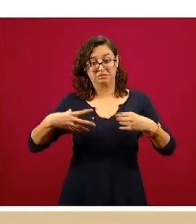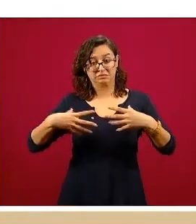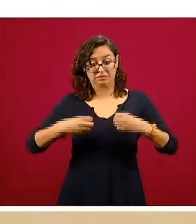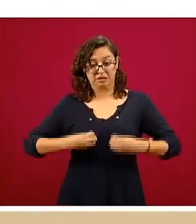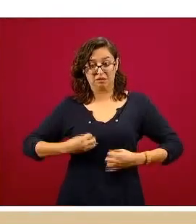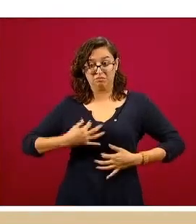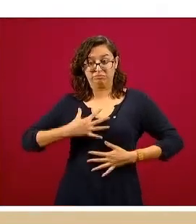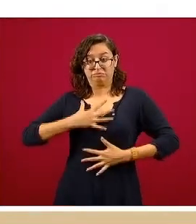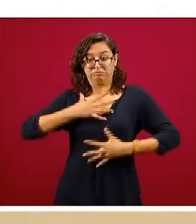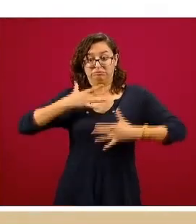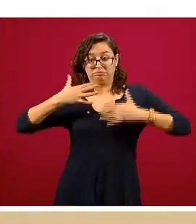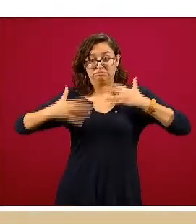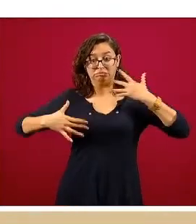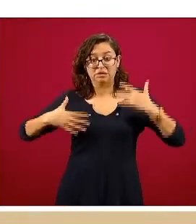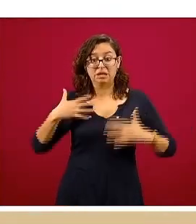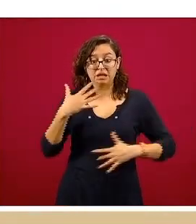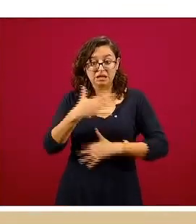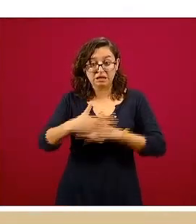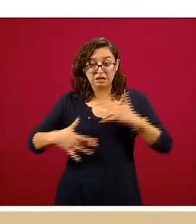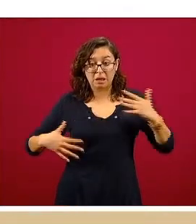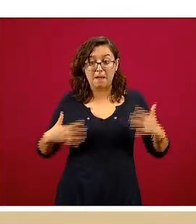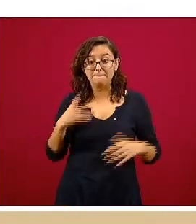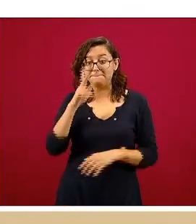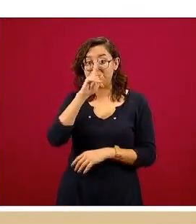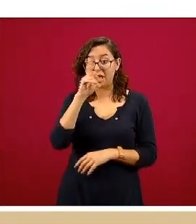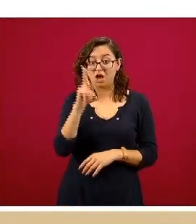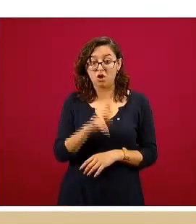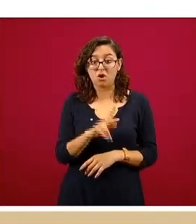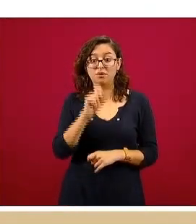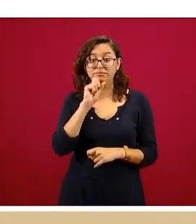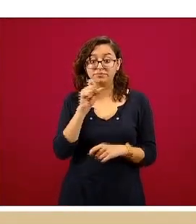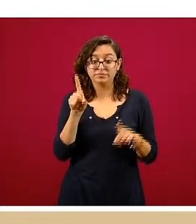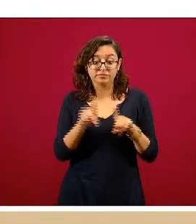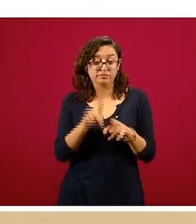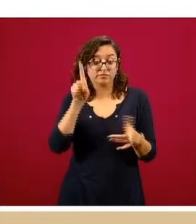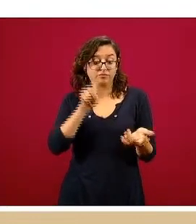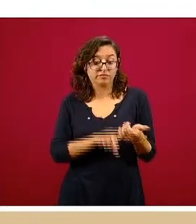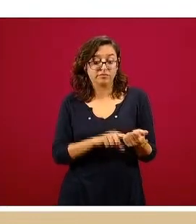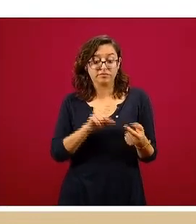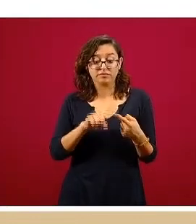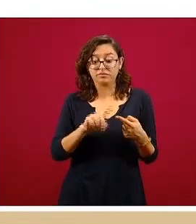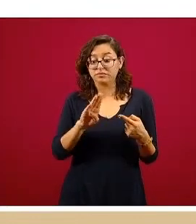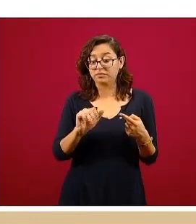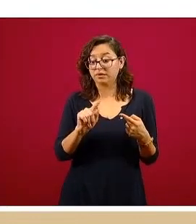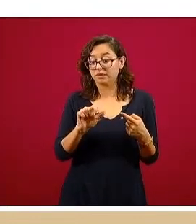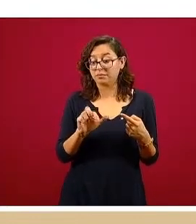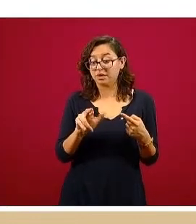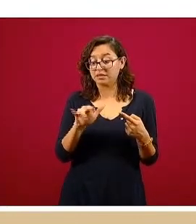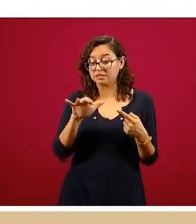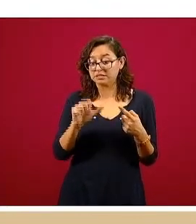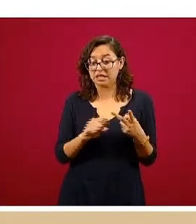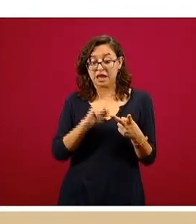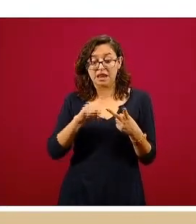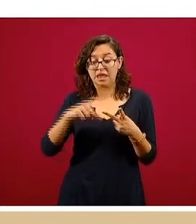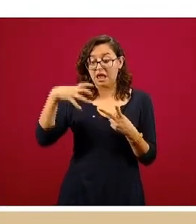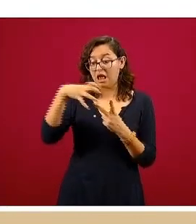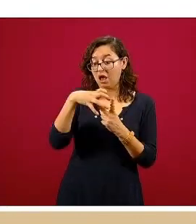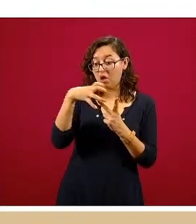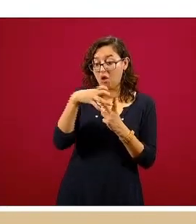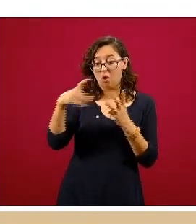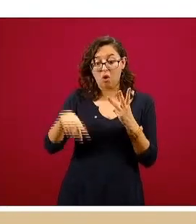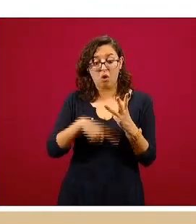estado de pacientes que tengan infecciones bacterianas, virales o fúngicas activas.